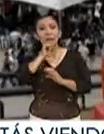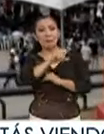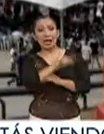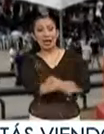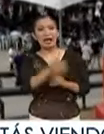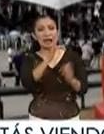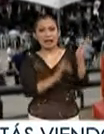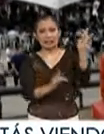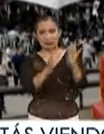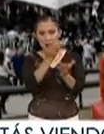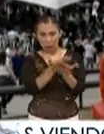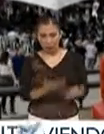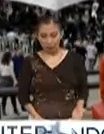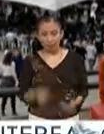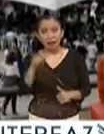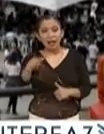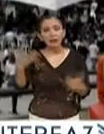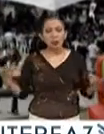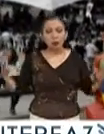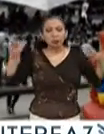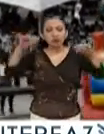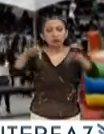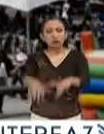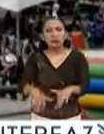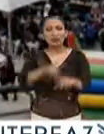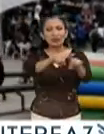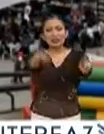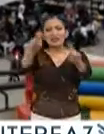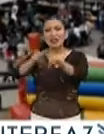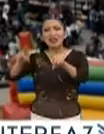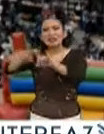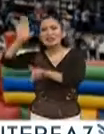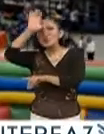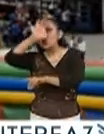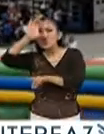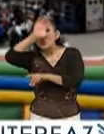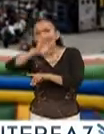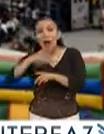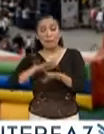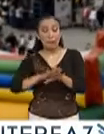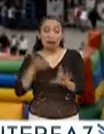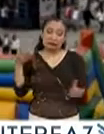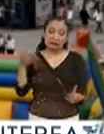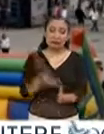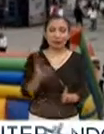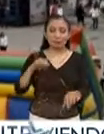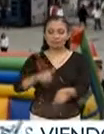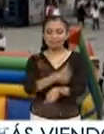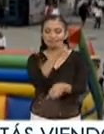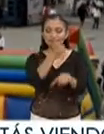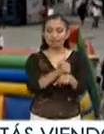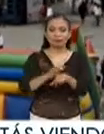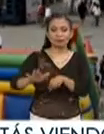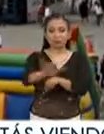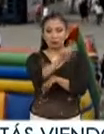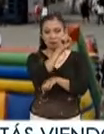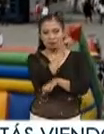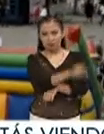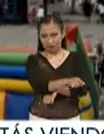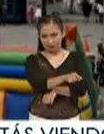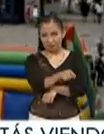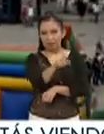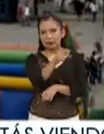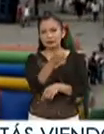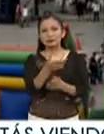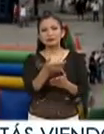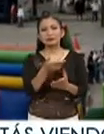hasta el cristianismo. Es una confluencia entre distintas culturas, principalmente establecidas por parte de